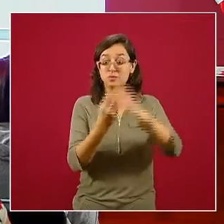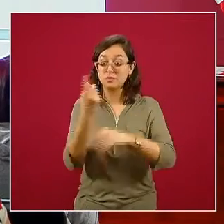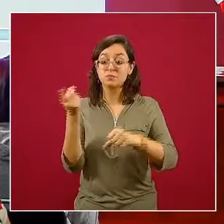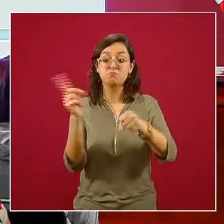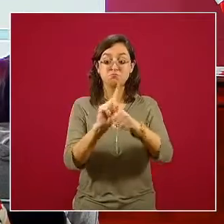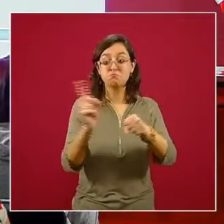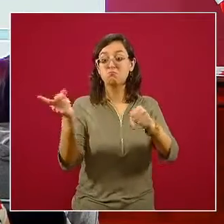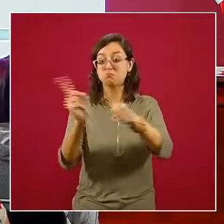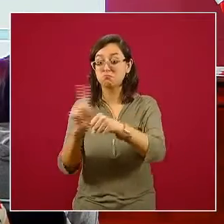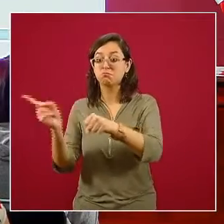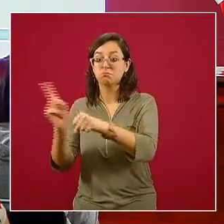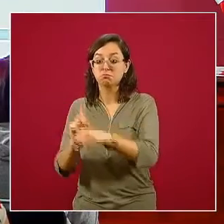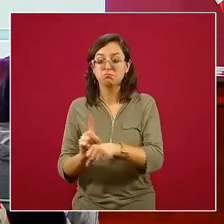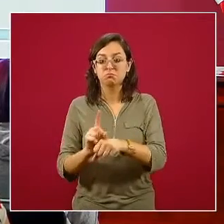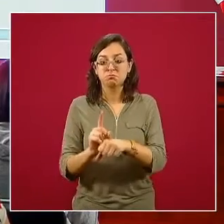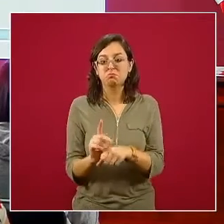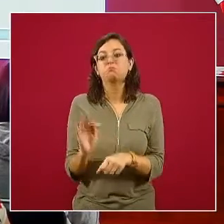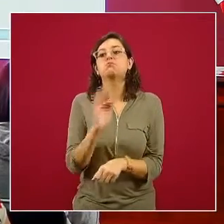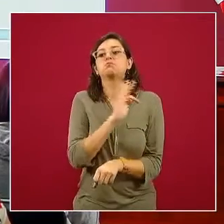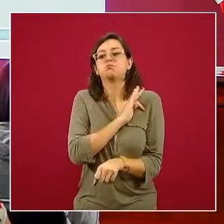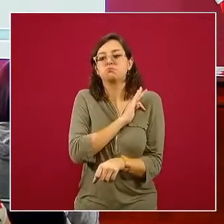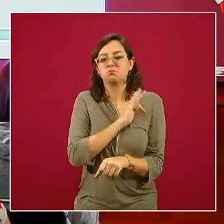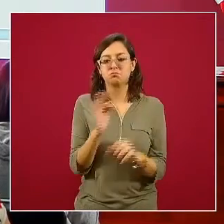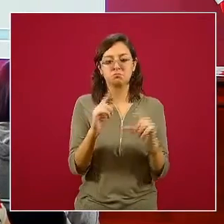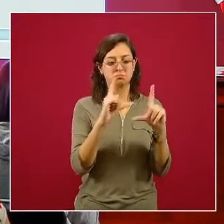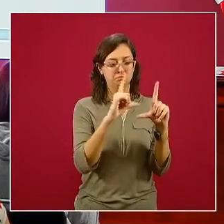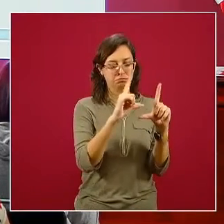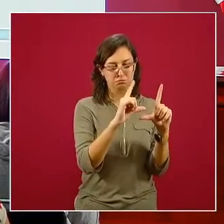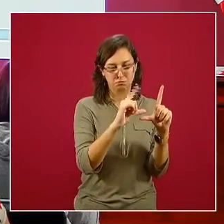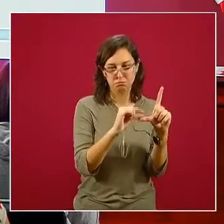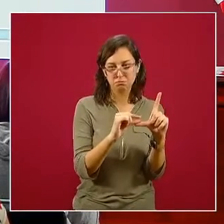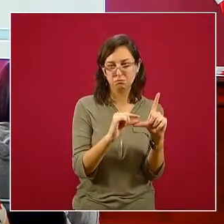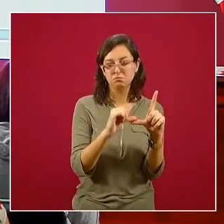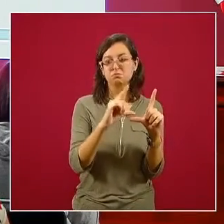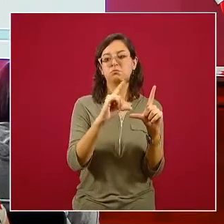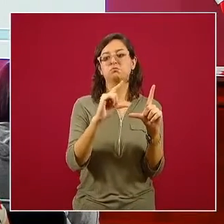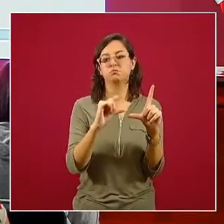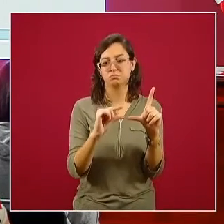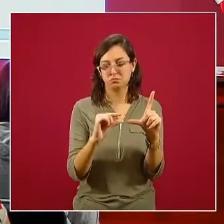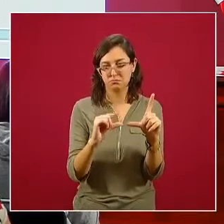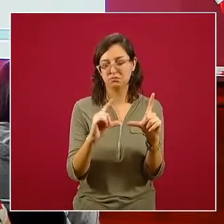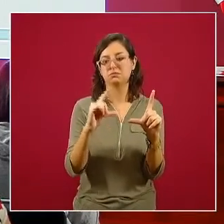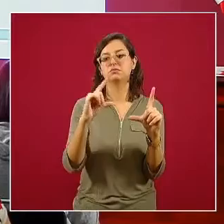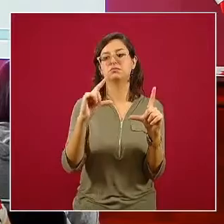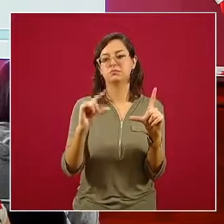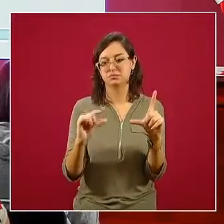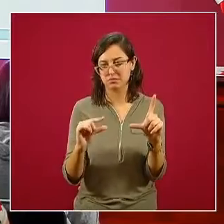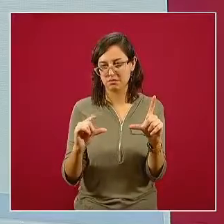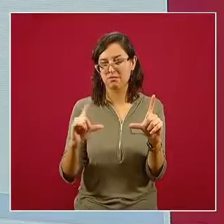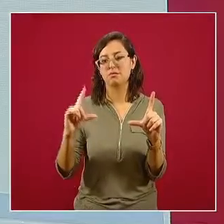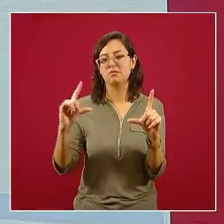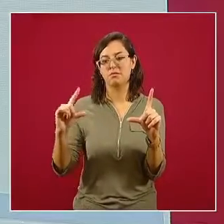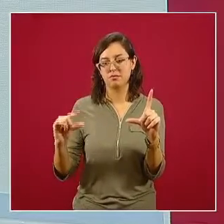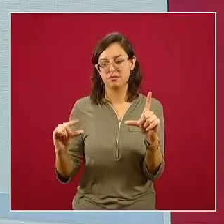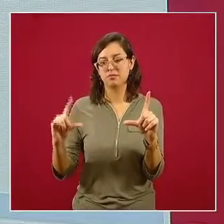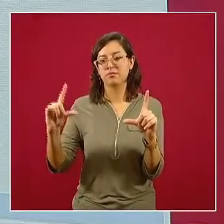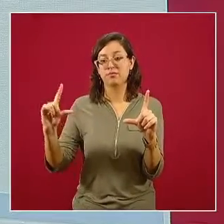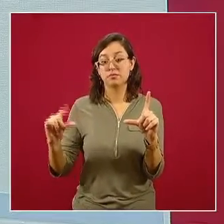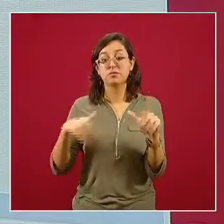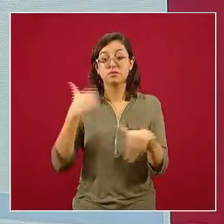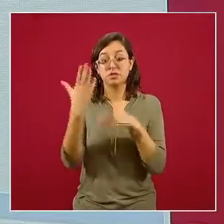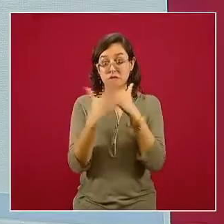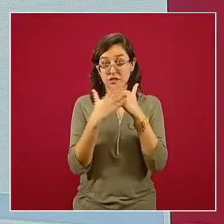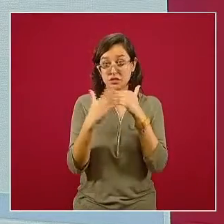que se presentan, en su momento, como ha ocurrido por momentos, empezará a ser más